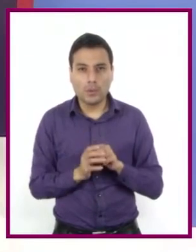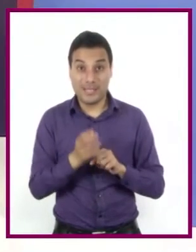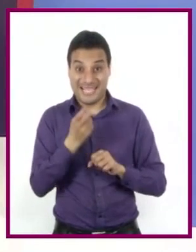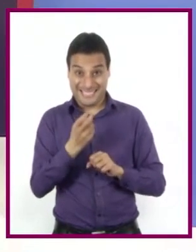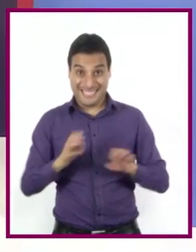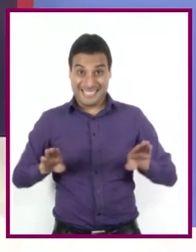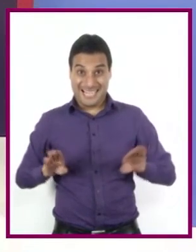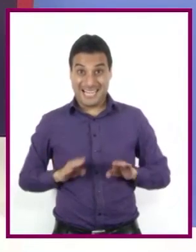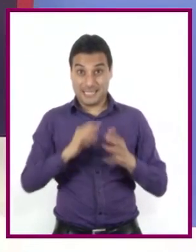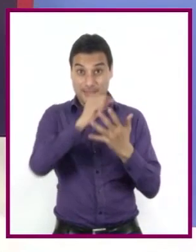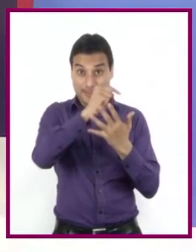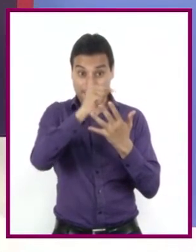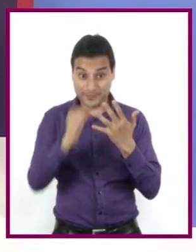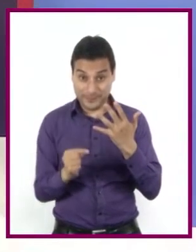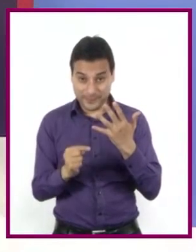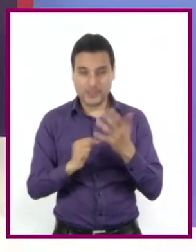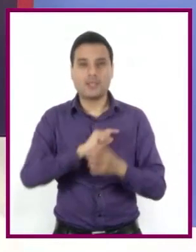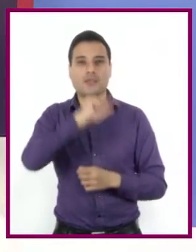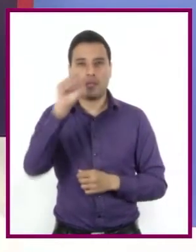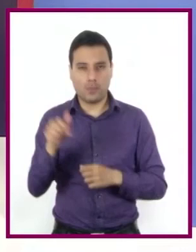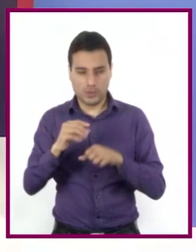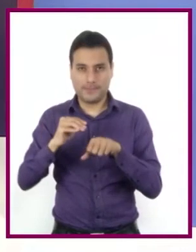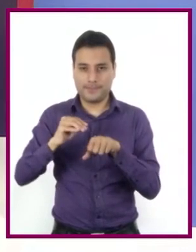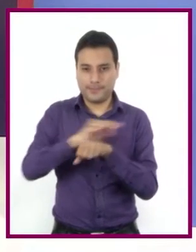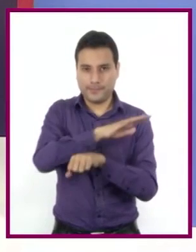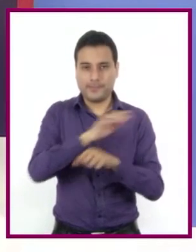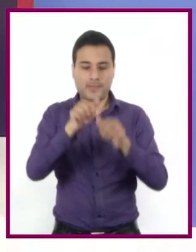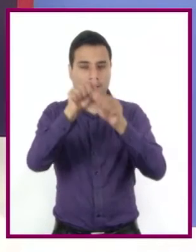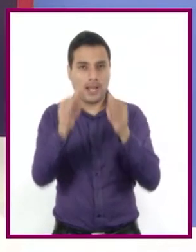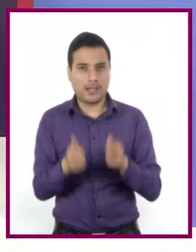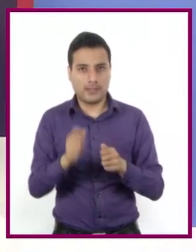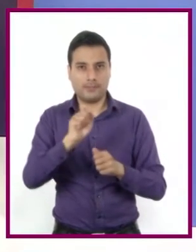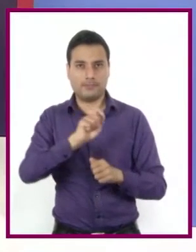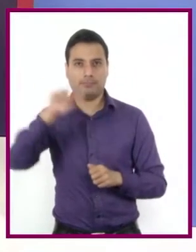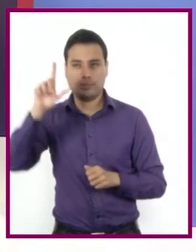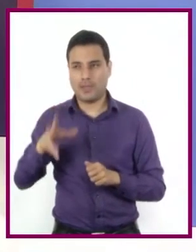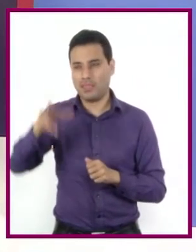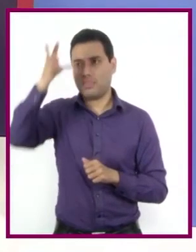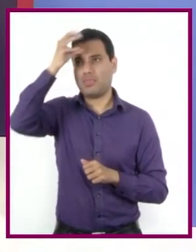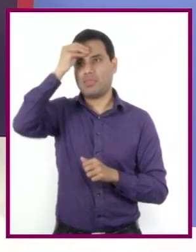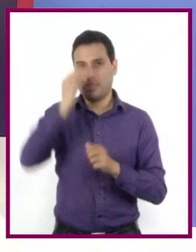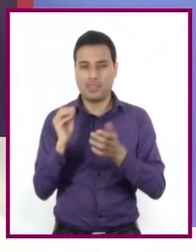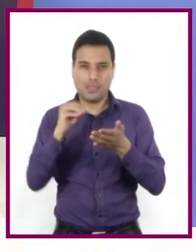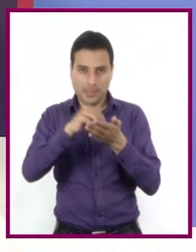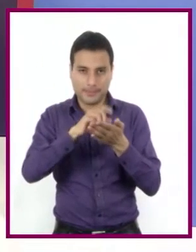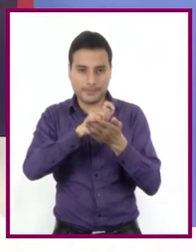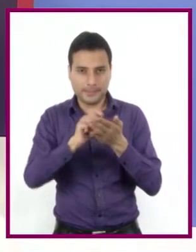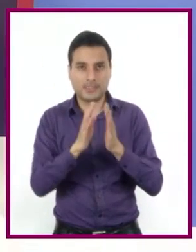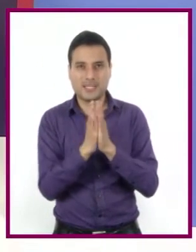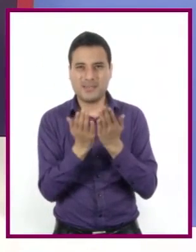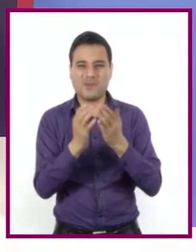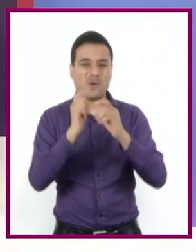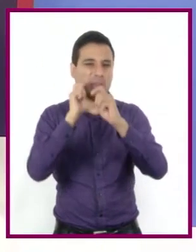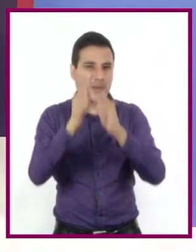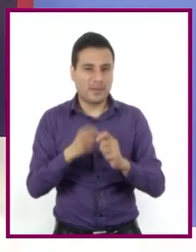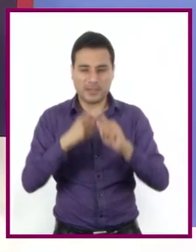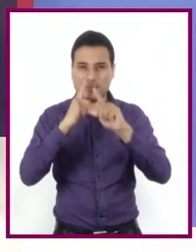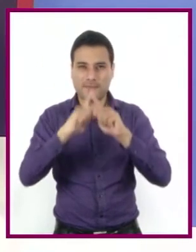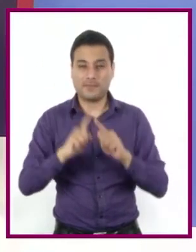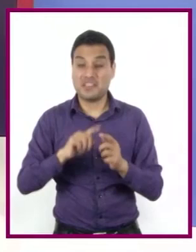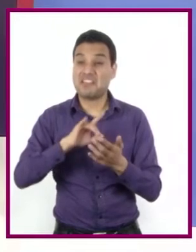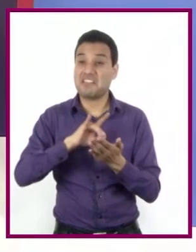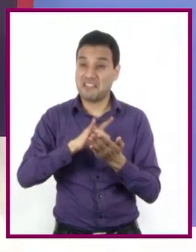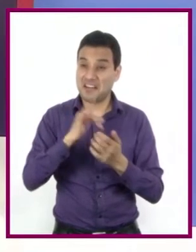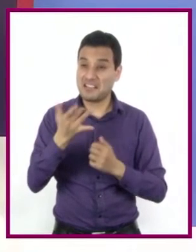aspectos influyeron en la creación de los artistas de cada época. Muchas gracias, profesora. Hasta